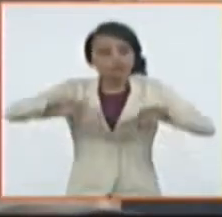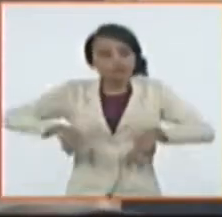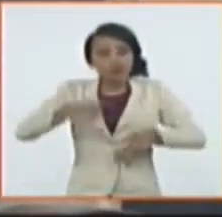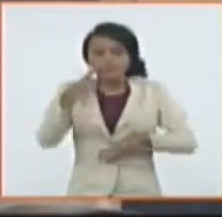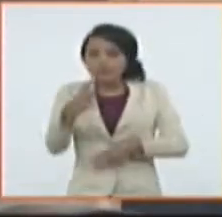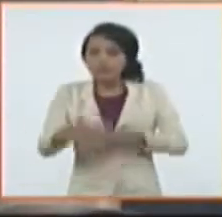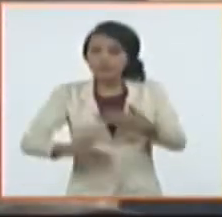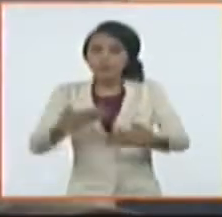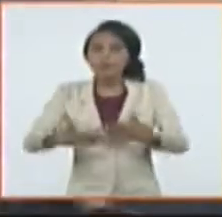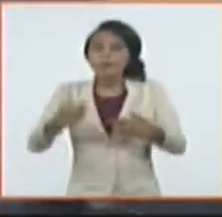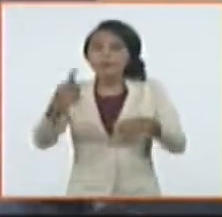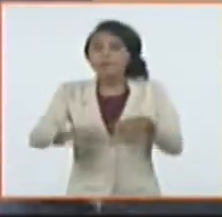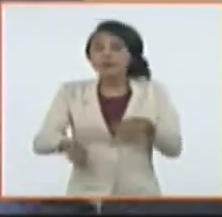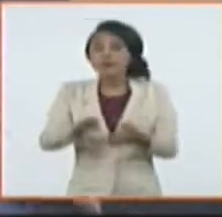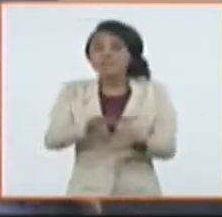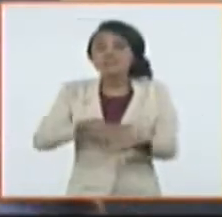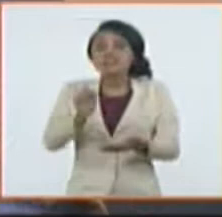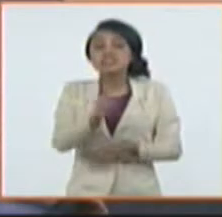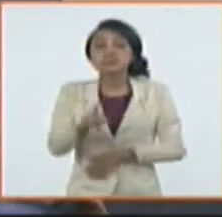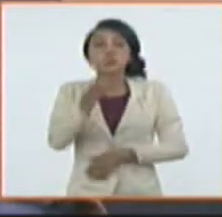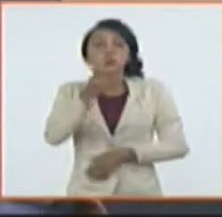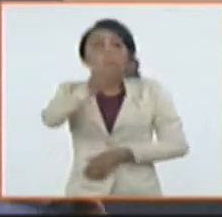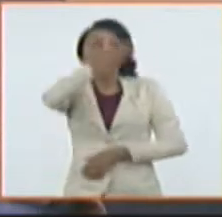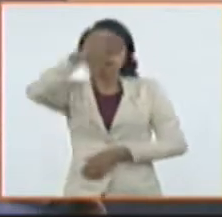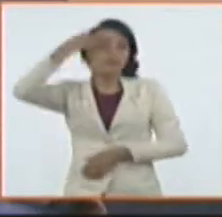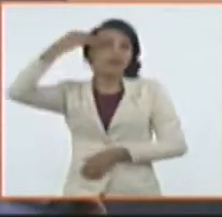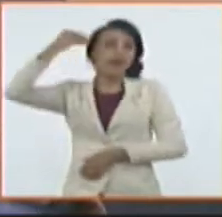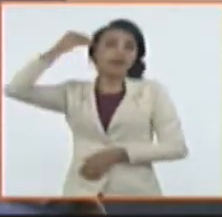esta base social no la podemos olvidar.